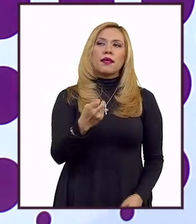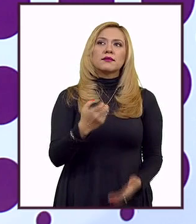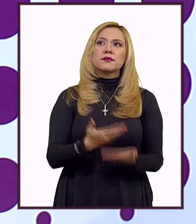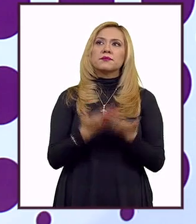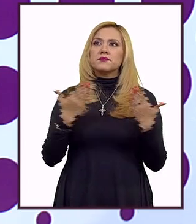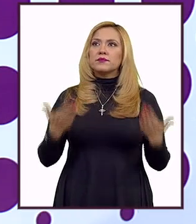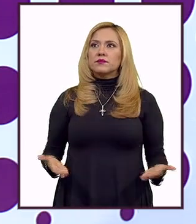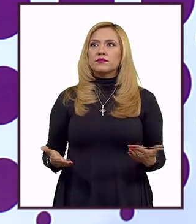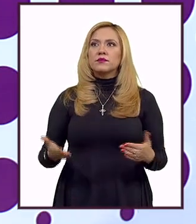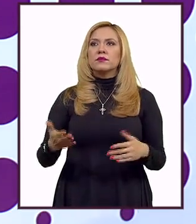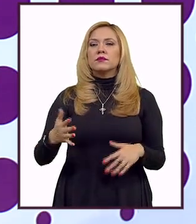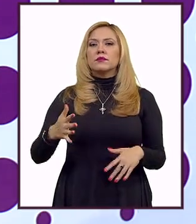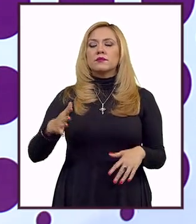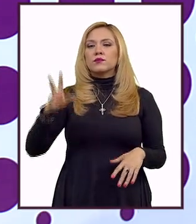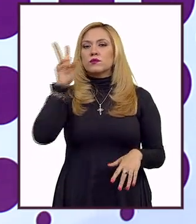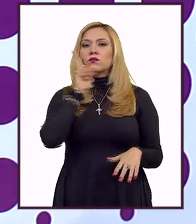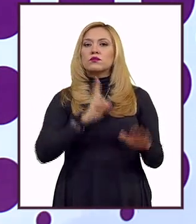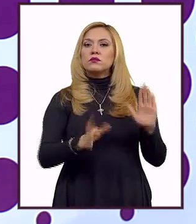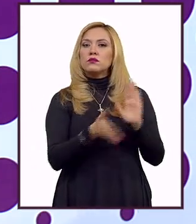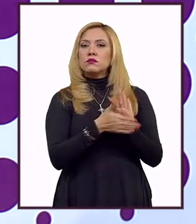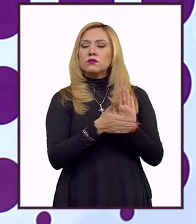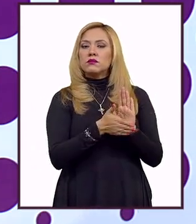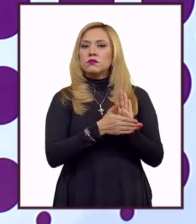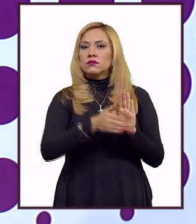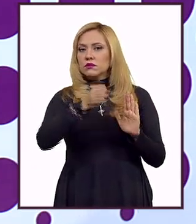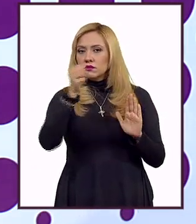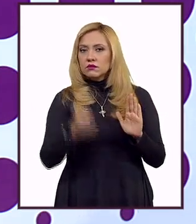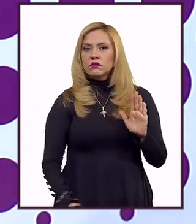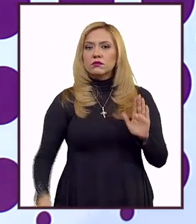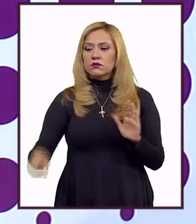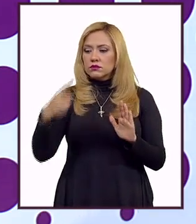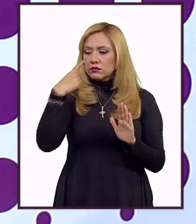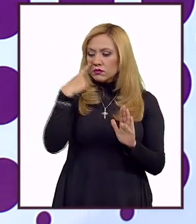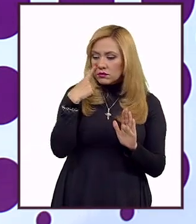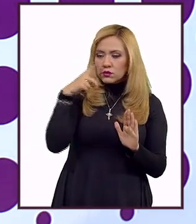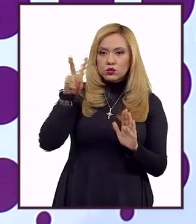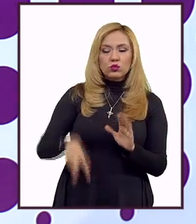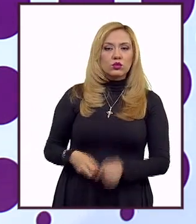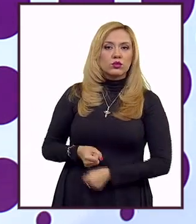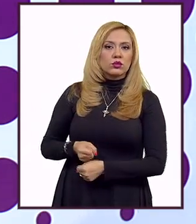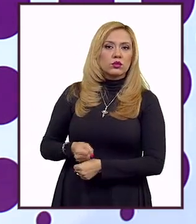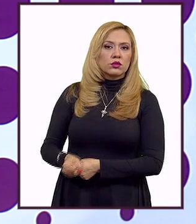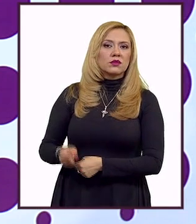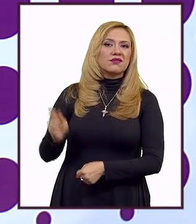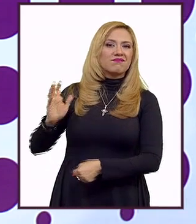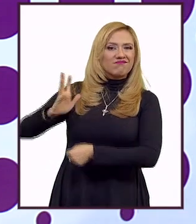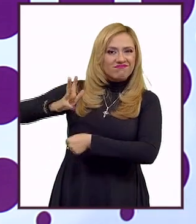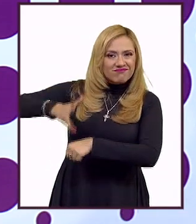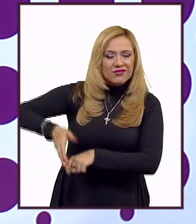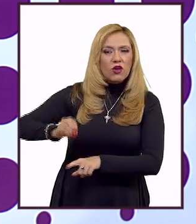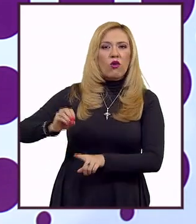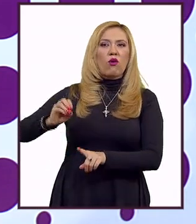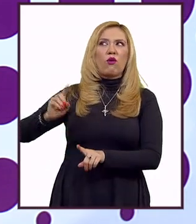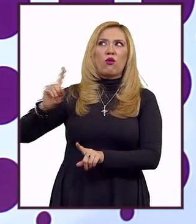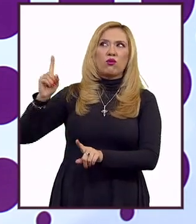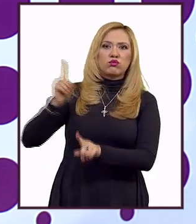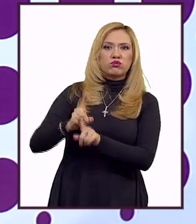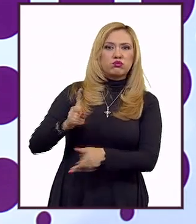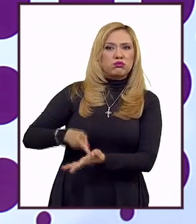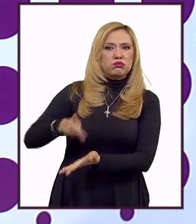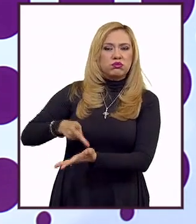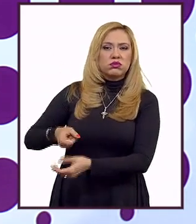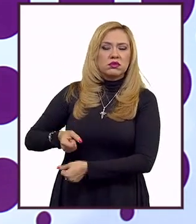con el estándar probatorio que se exige para la prueba de la tortura sexual, y es que la Corte ha dicho que